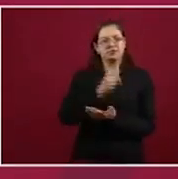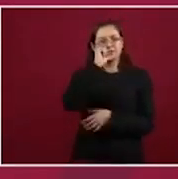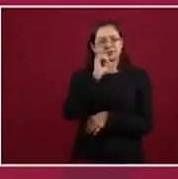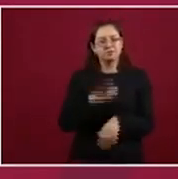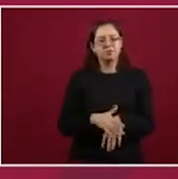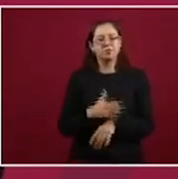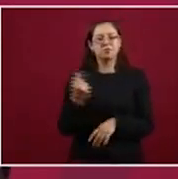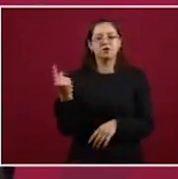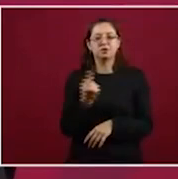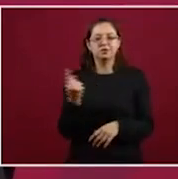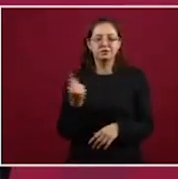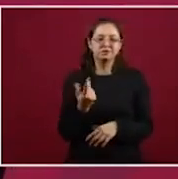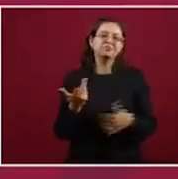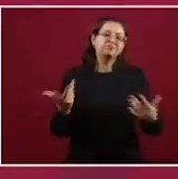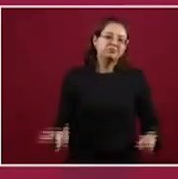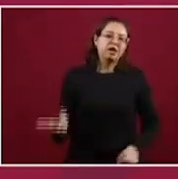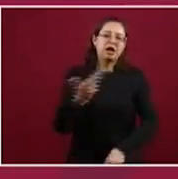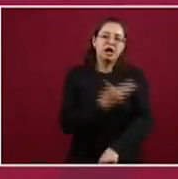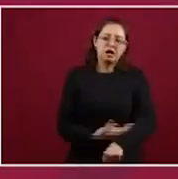El elefante.